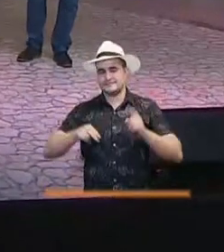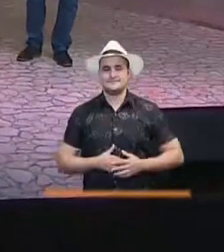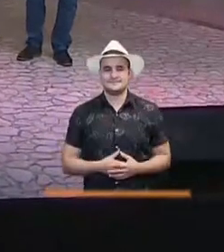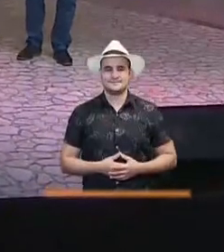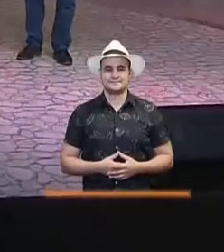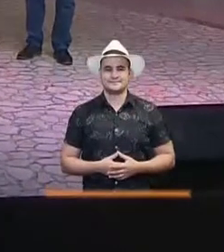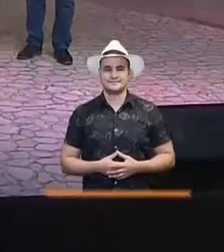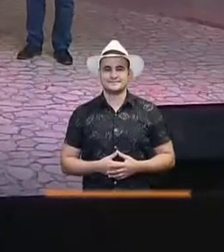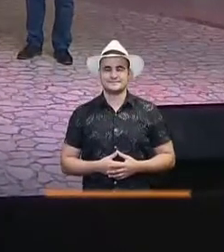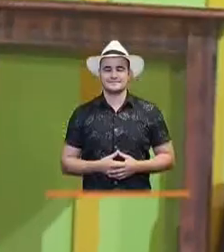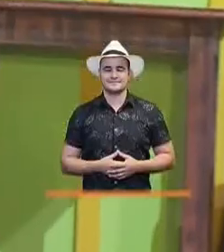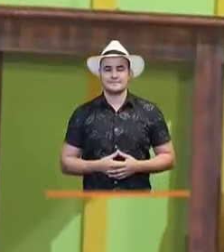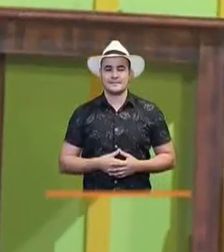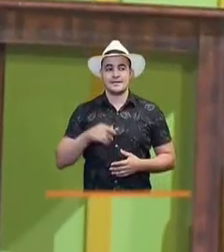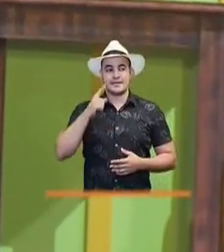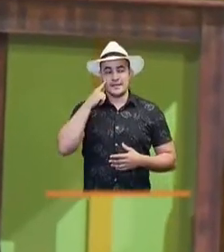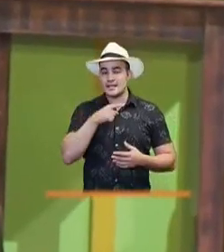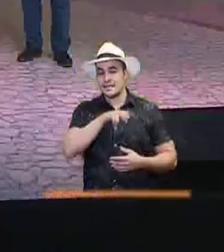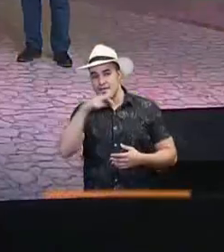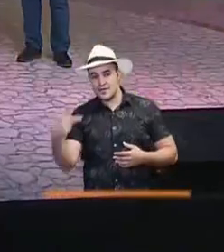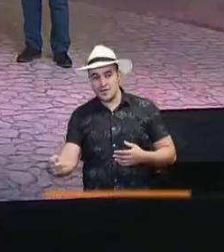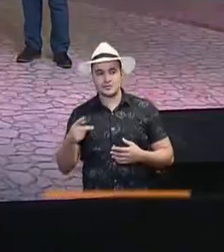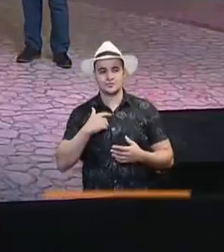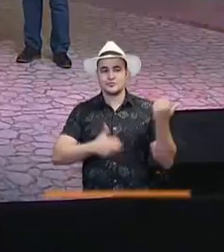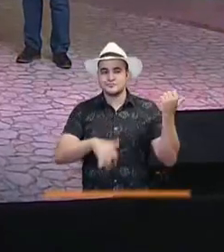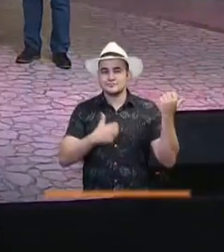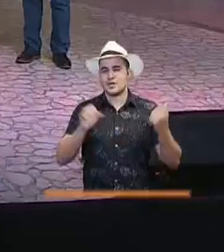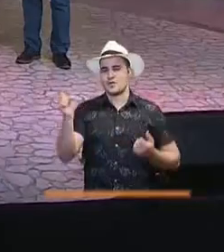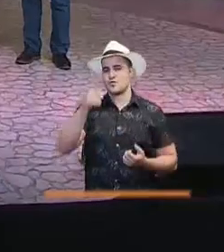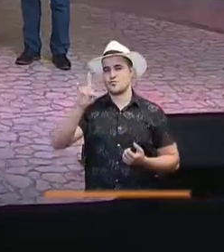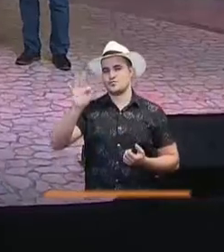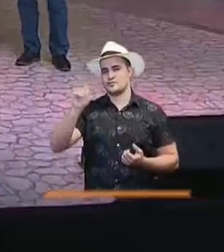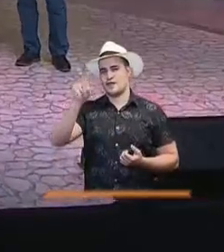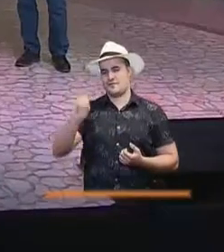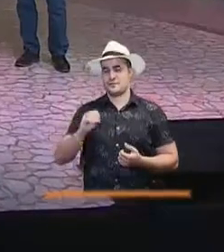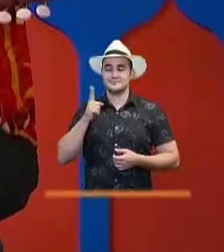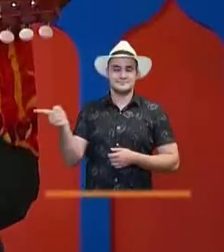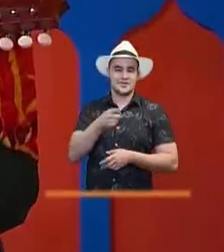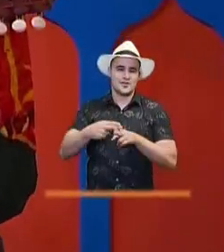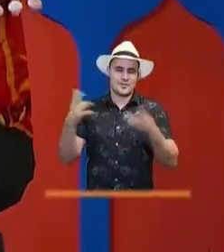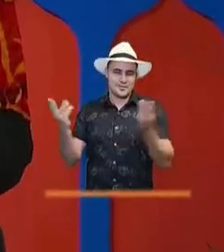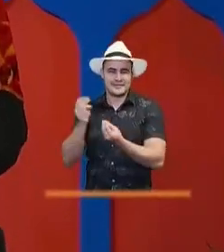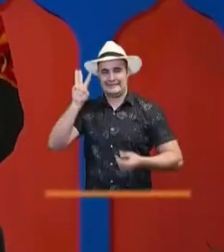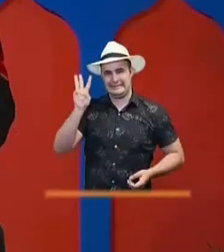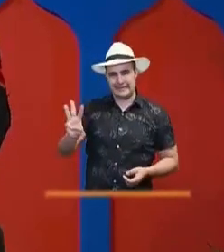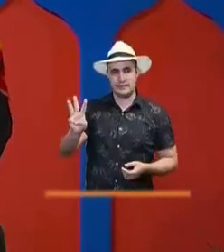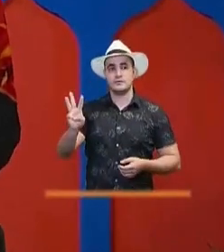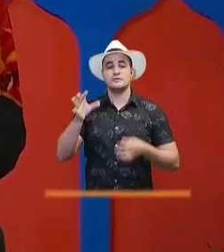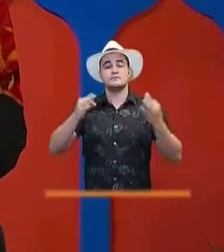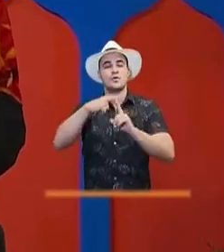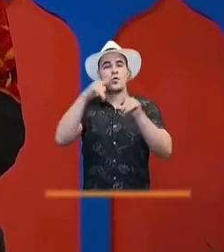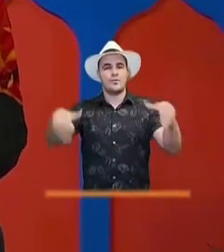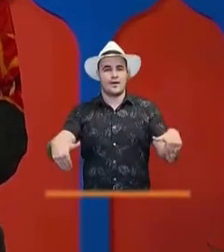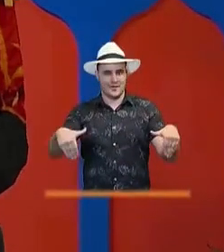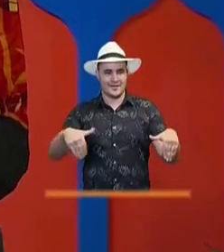Ahí está. Y en la bandola, Gustavo García, ellos son Paisas Trío. De Copacabana,